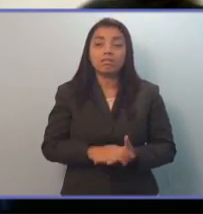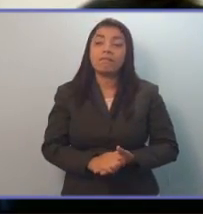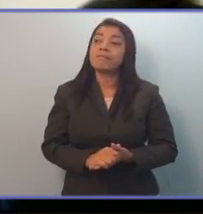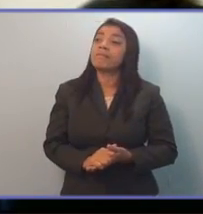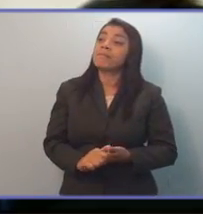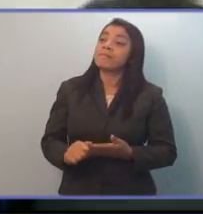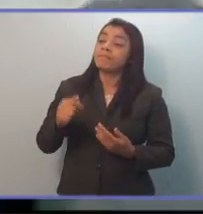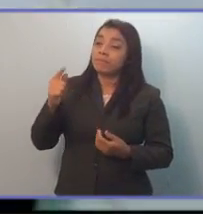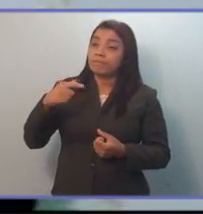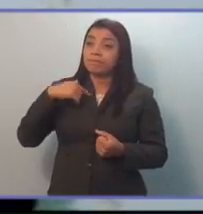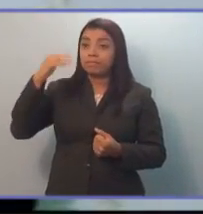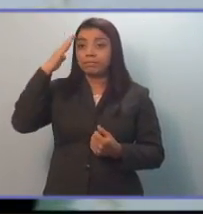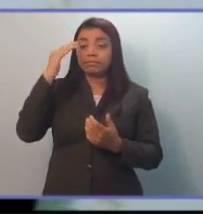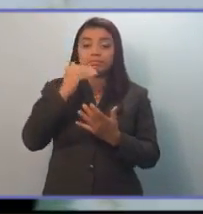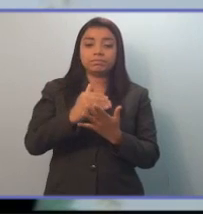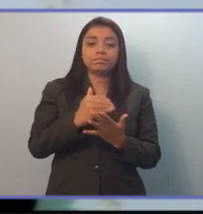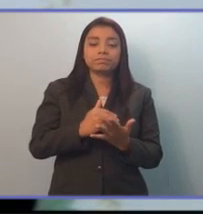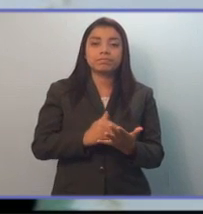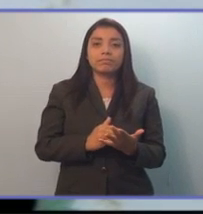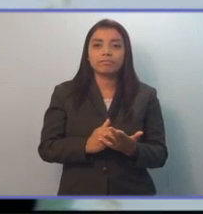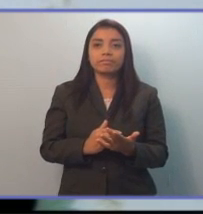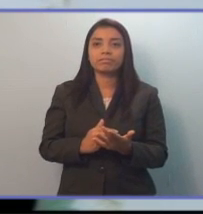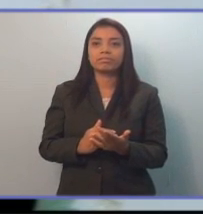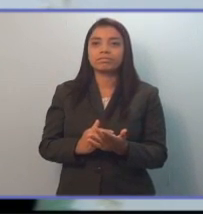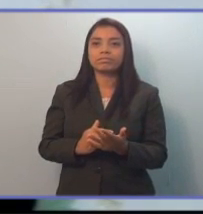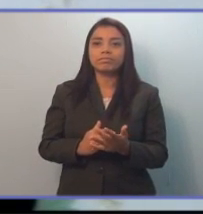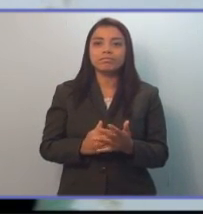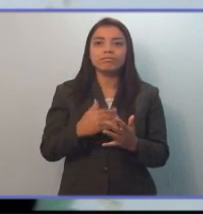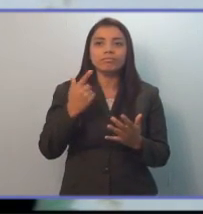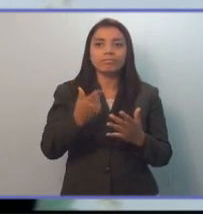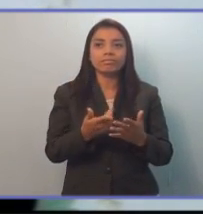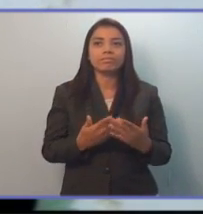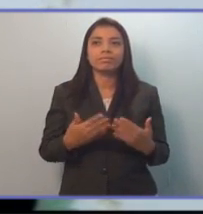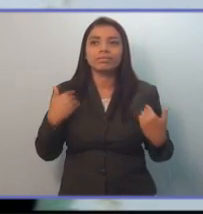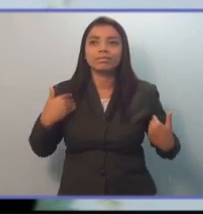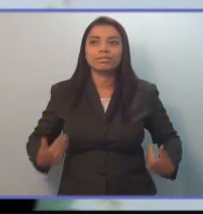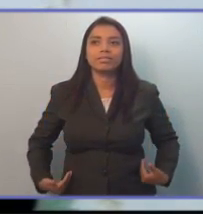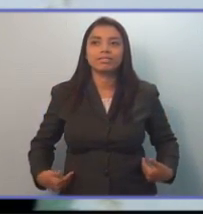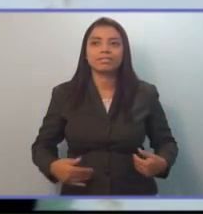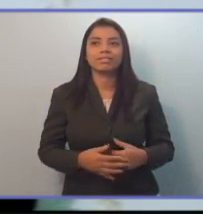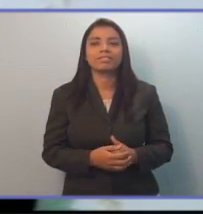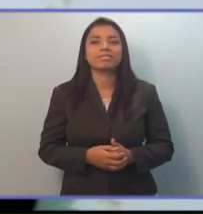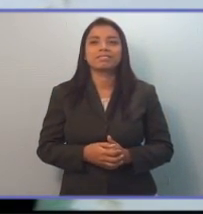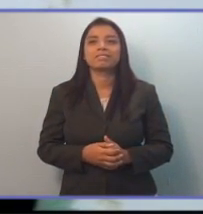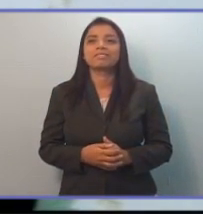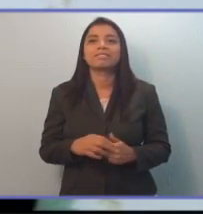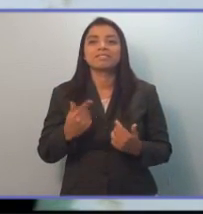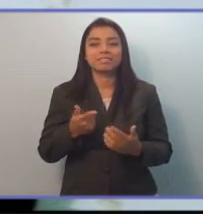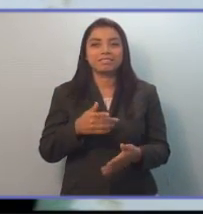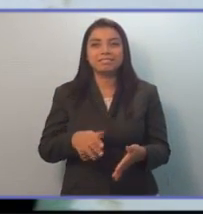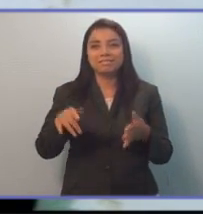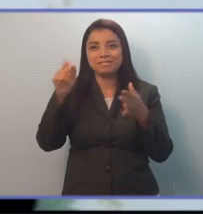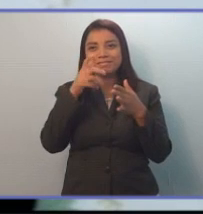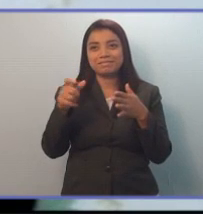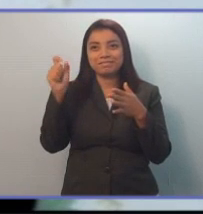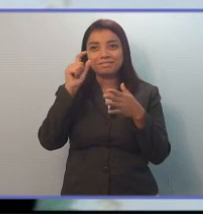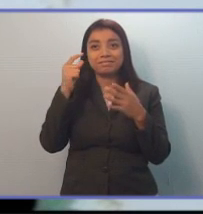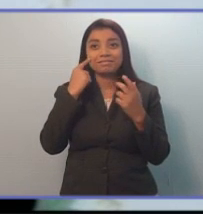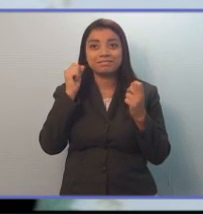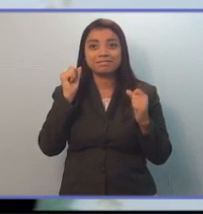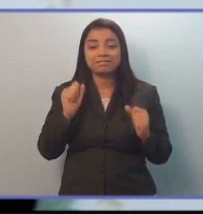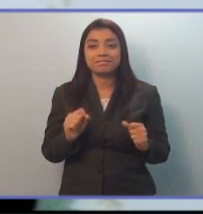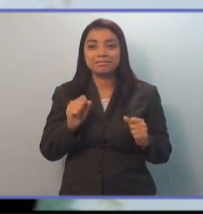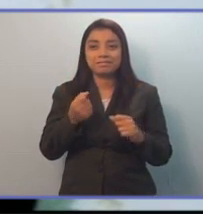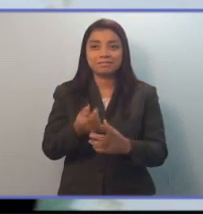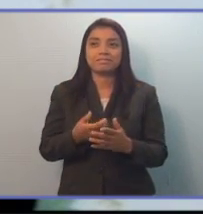ese principio está el principio de progresividad de los derechos humanos, ¿no? Que significa que los estados pues que han reconocido